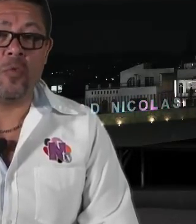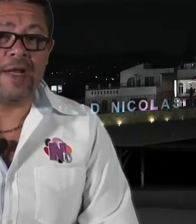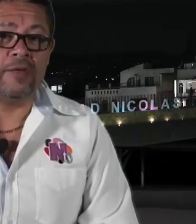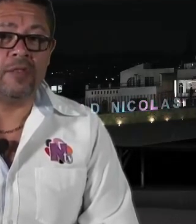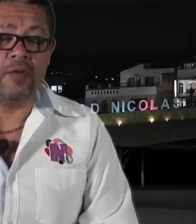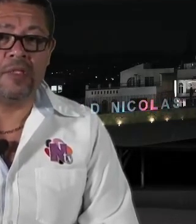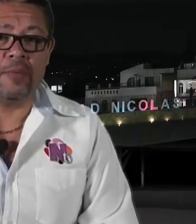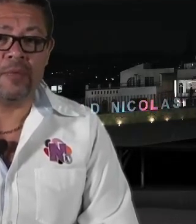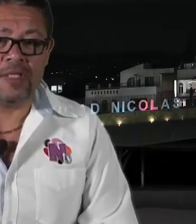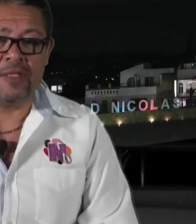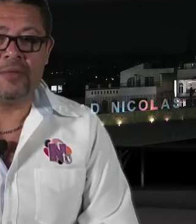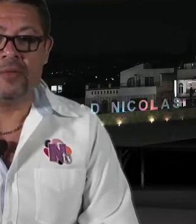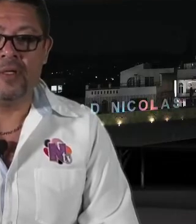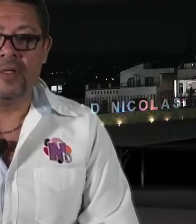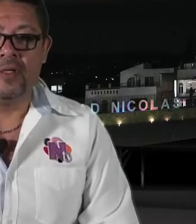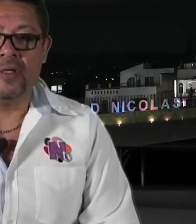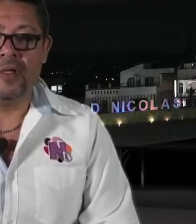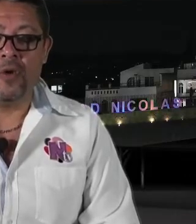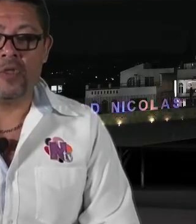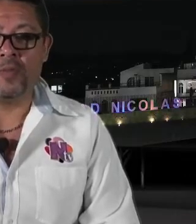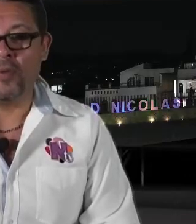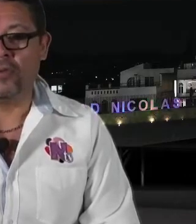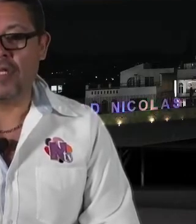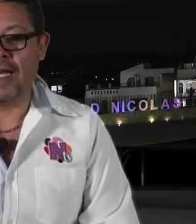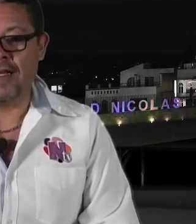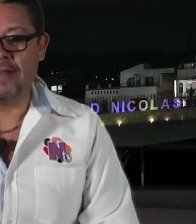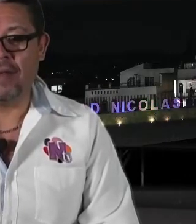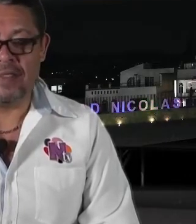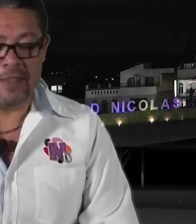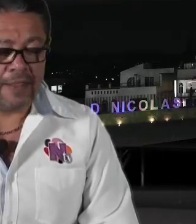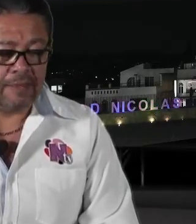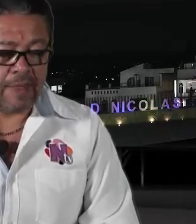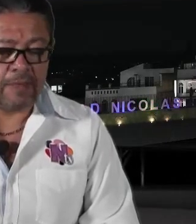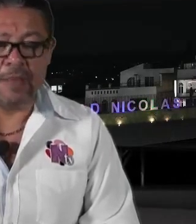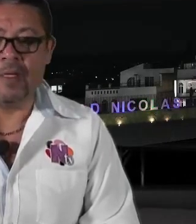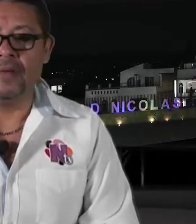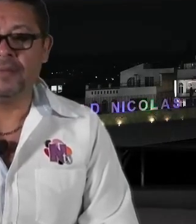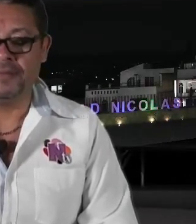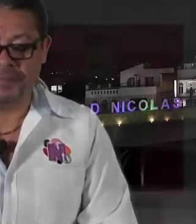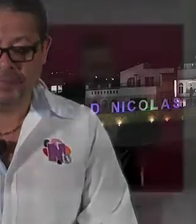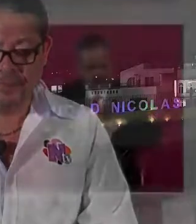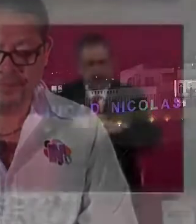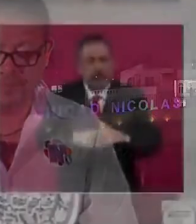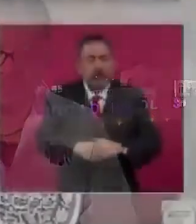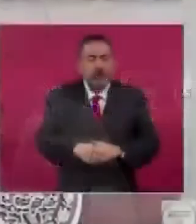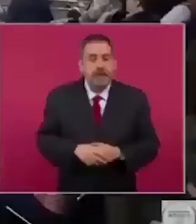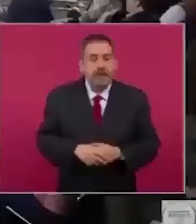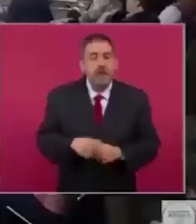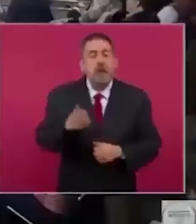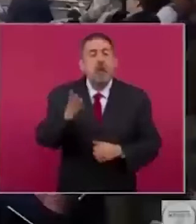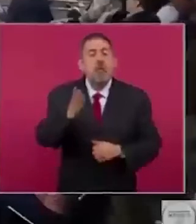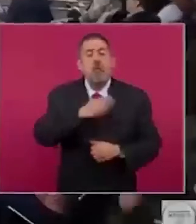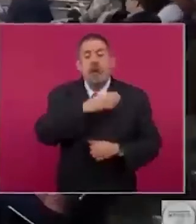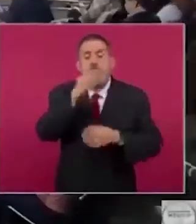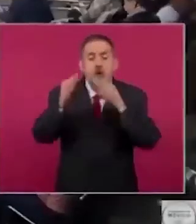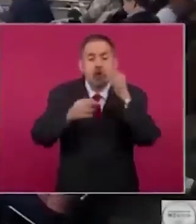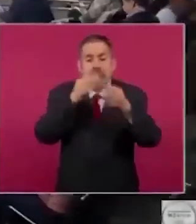suban un 40 o 50% los productos de la canasta básica. Vamos a verlo. Tenemos una buena